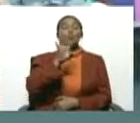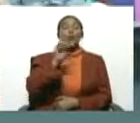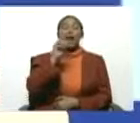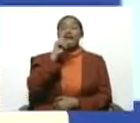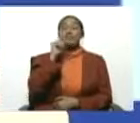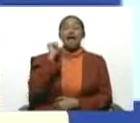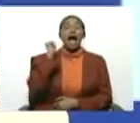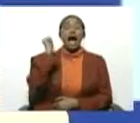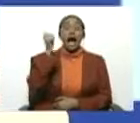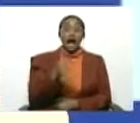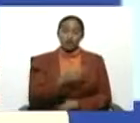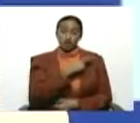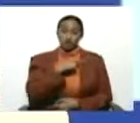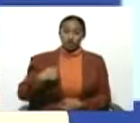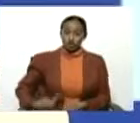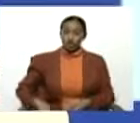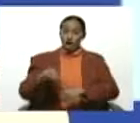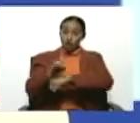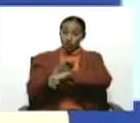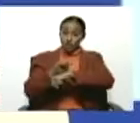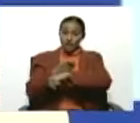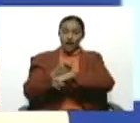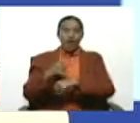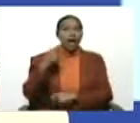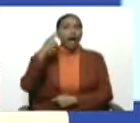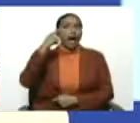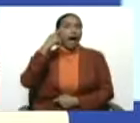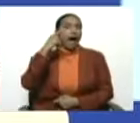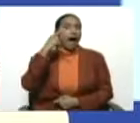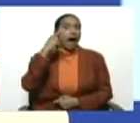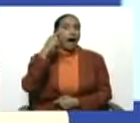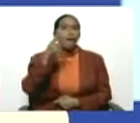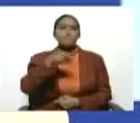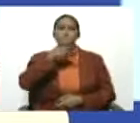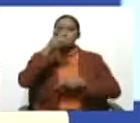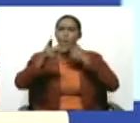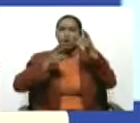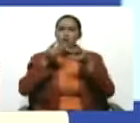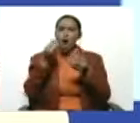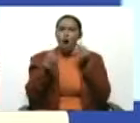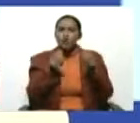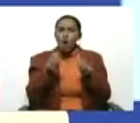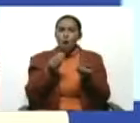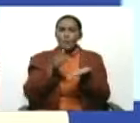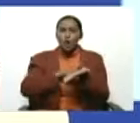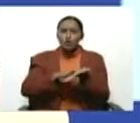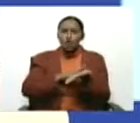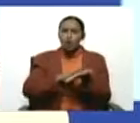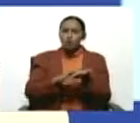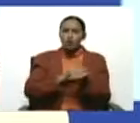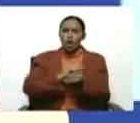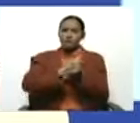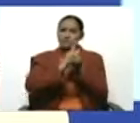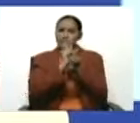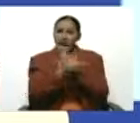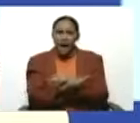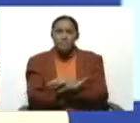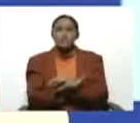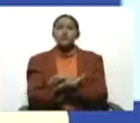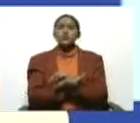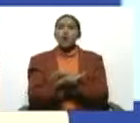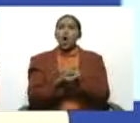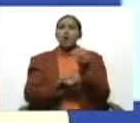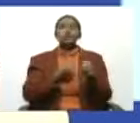china el gobierno chino adoptó estas políticas y y para evitar el sobrecalentamiento y a